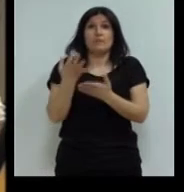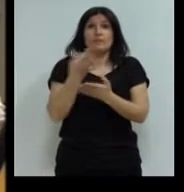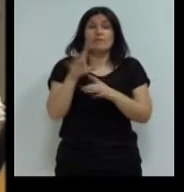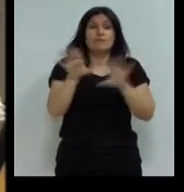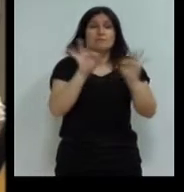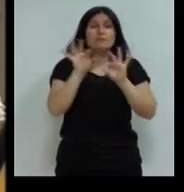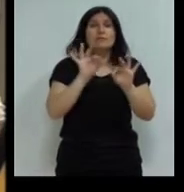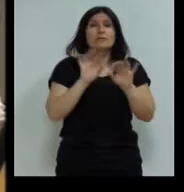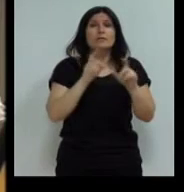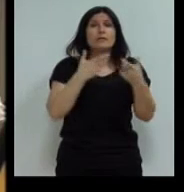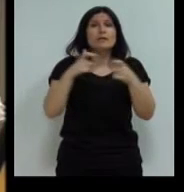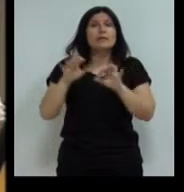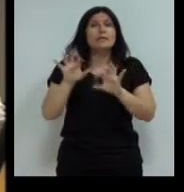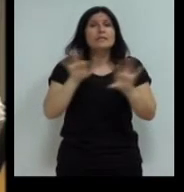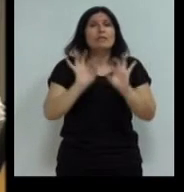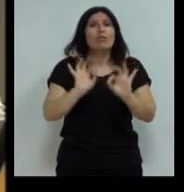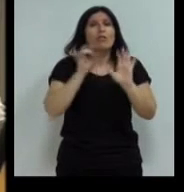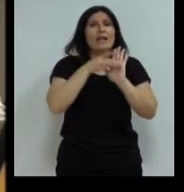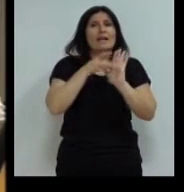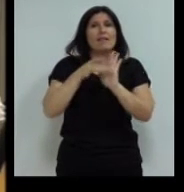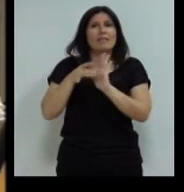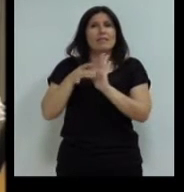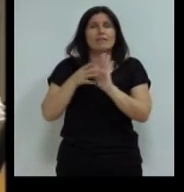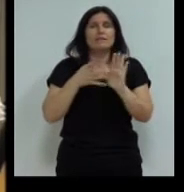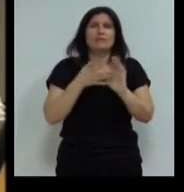calidad. Requiere unos costes,